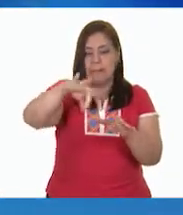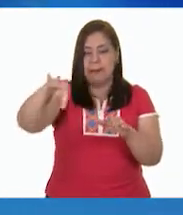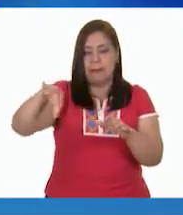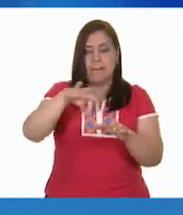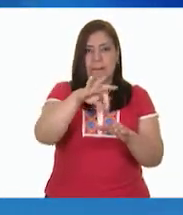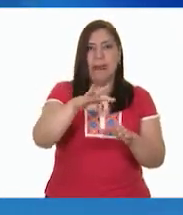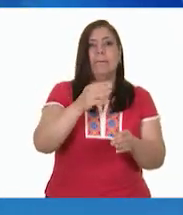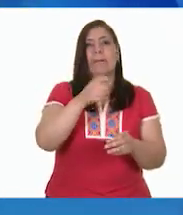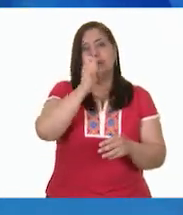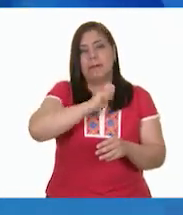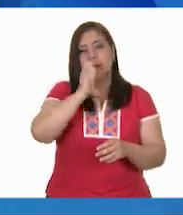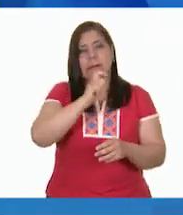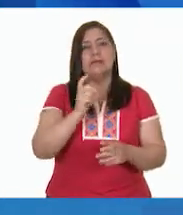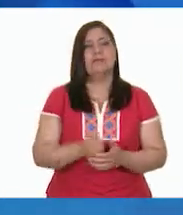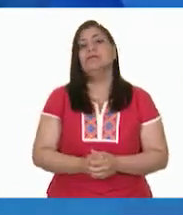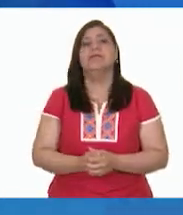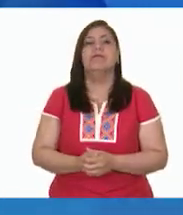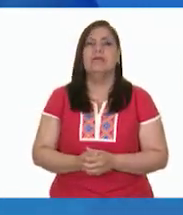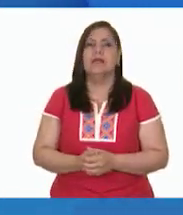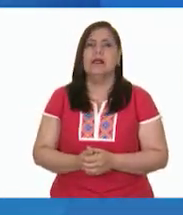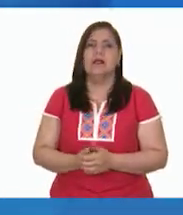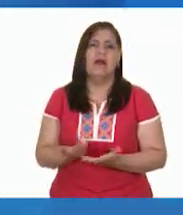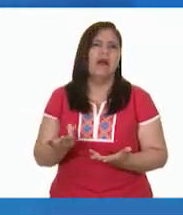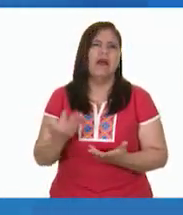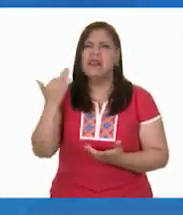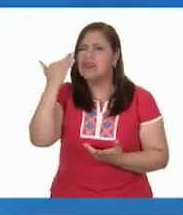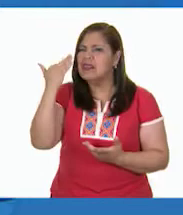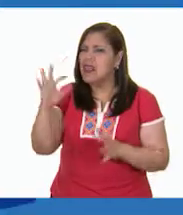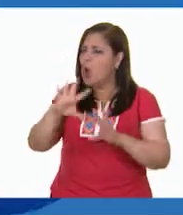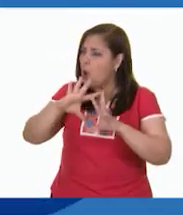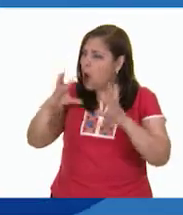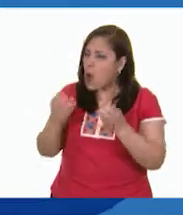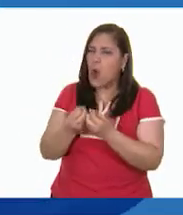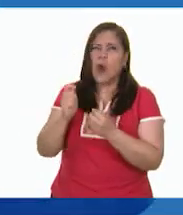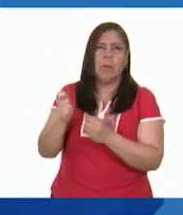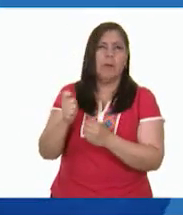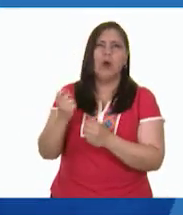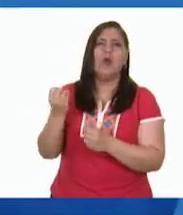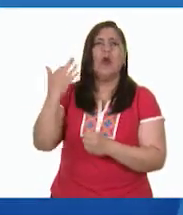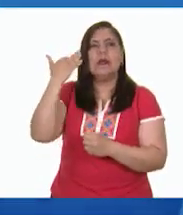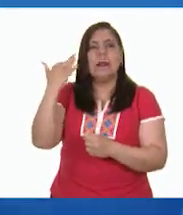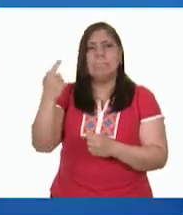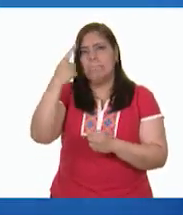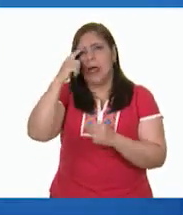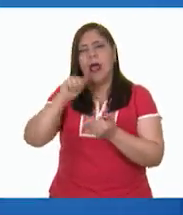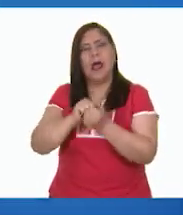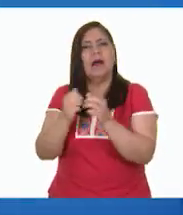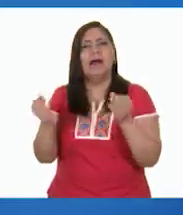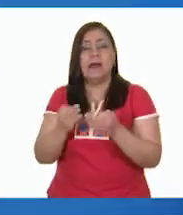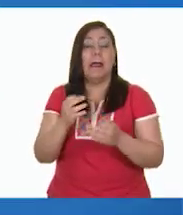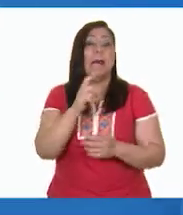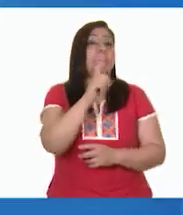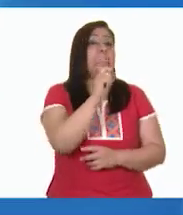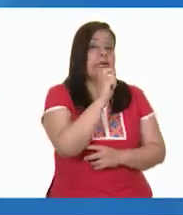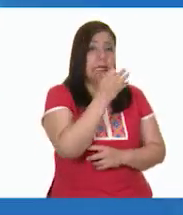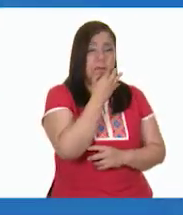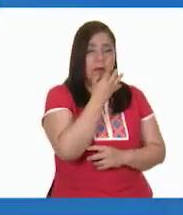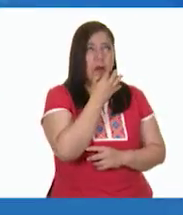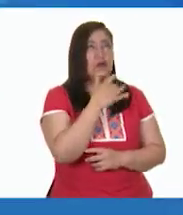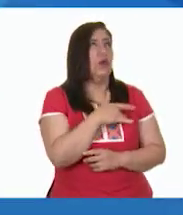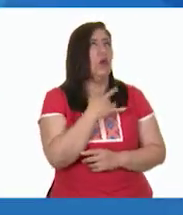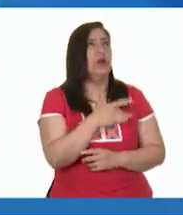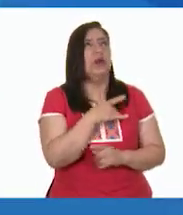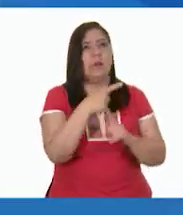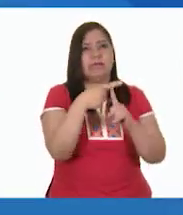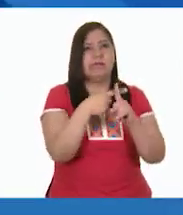mamey. ¿Y cuál es el tiempo total de congelación para las paletas? 20 minutos si está en la temperatura adecuada. Te estoy hablando